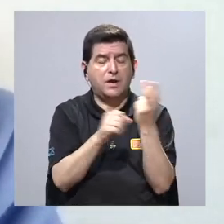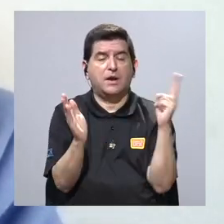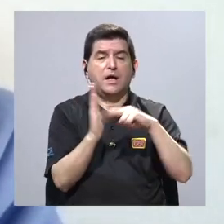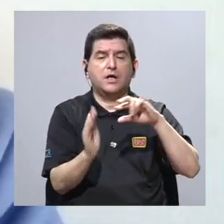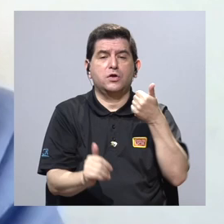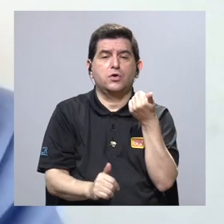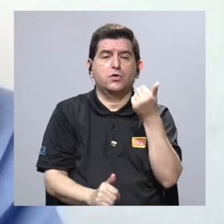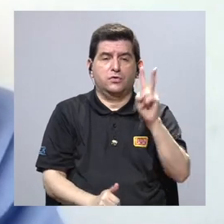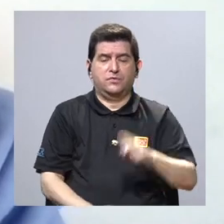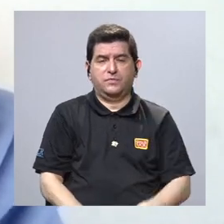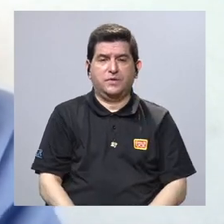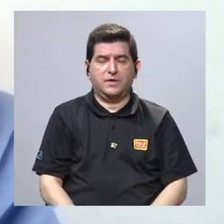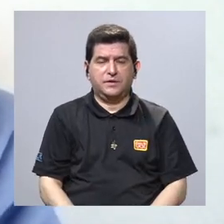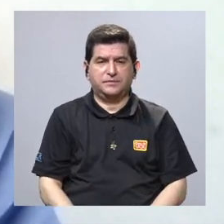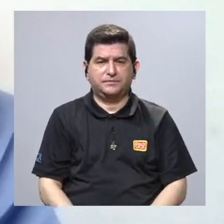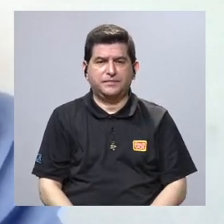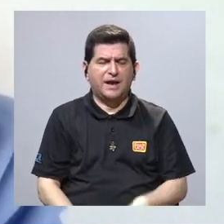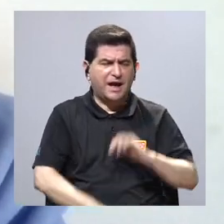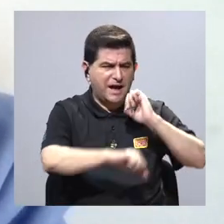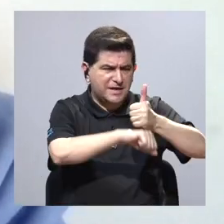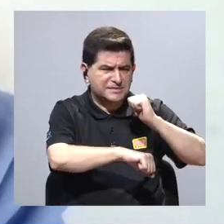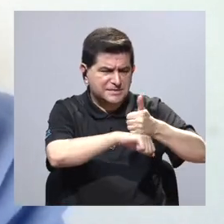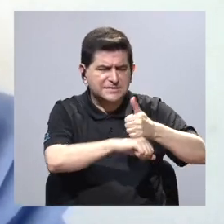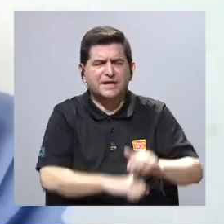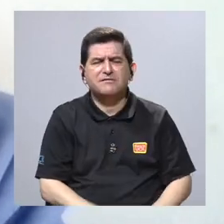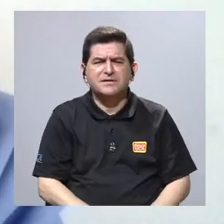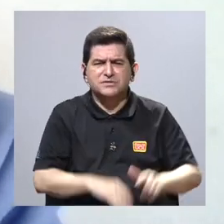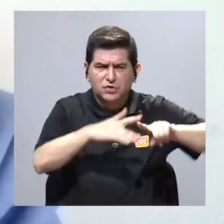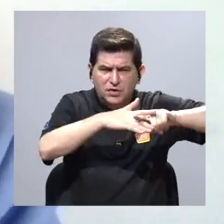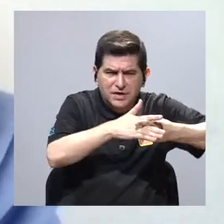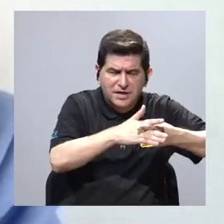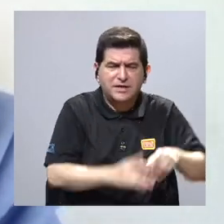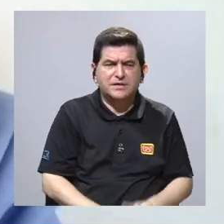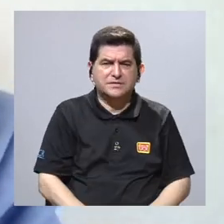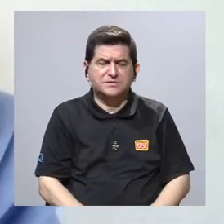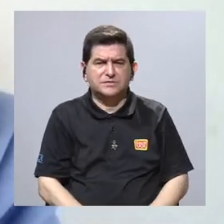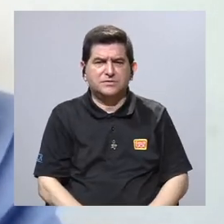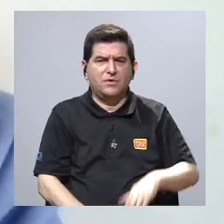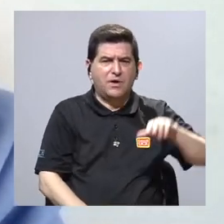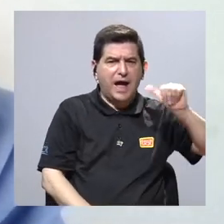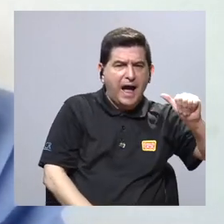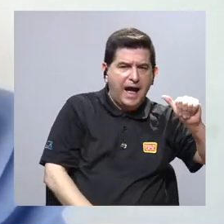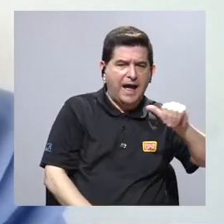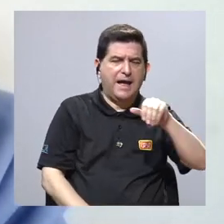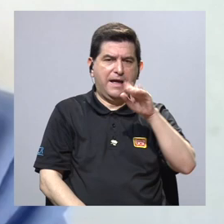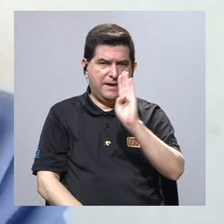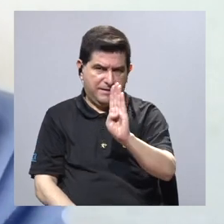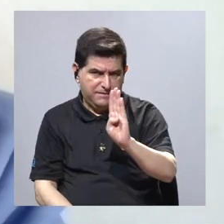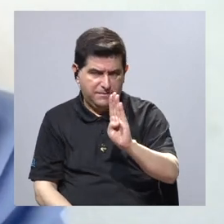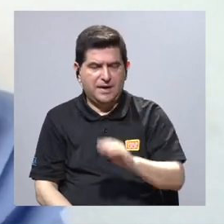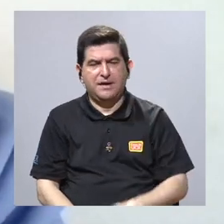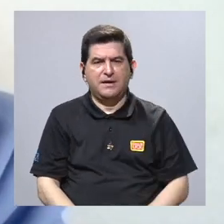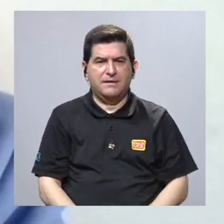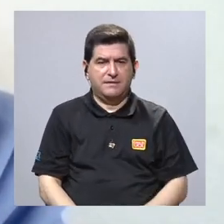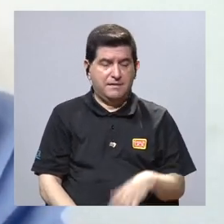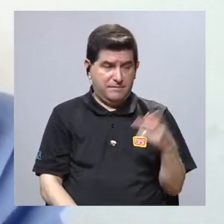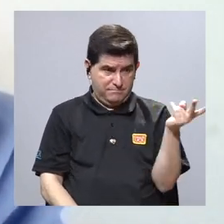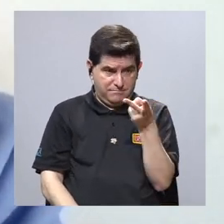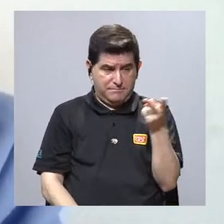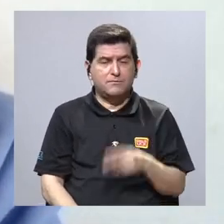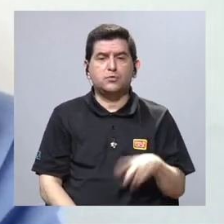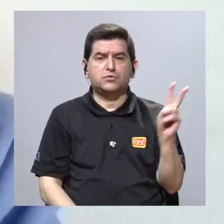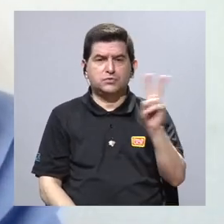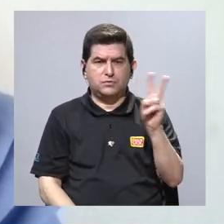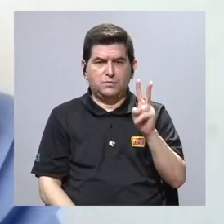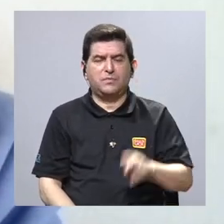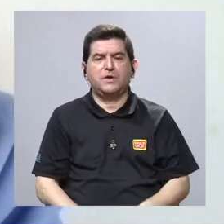2012, Wu y colaboradores estableció el origen. Los alfa y los beta coronavirus provienen de virus